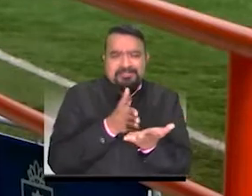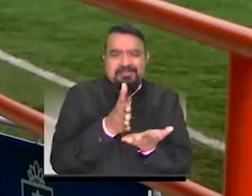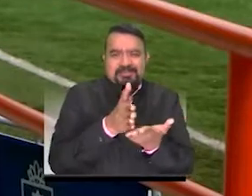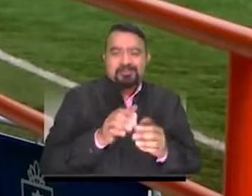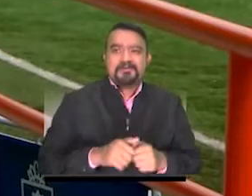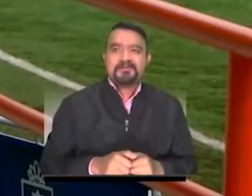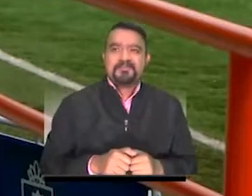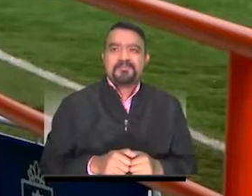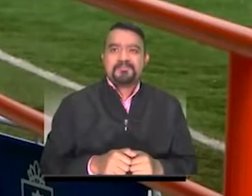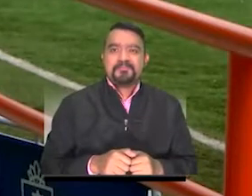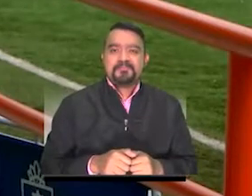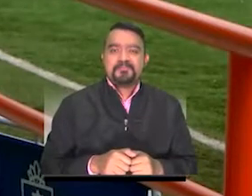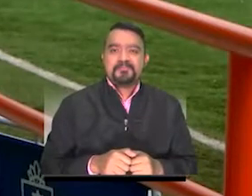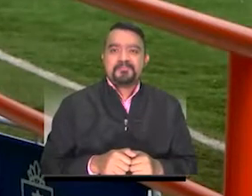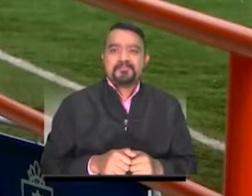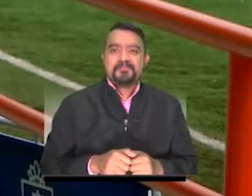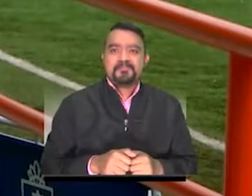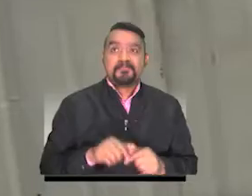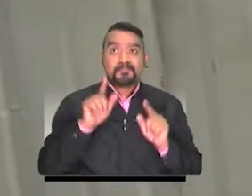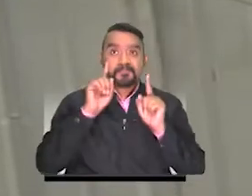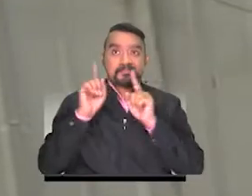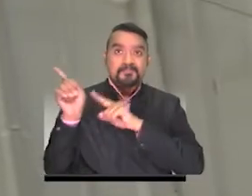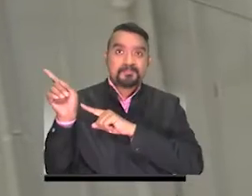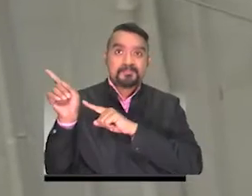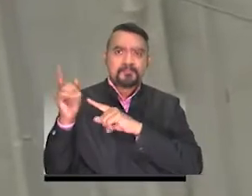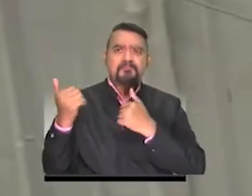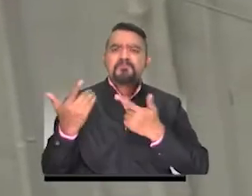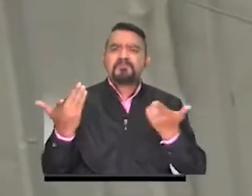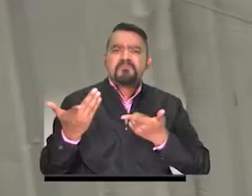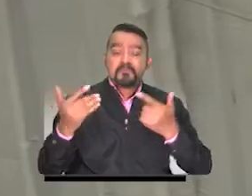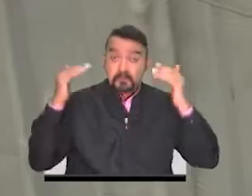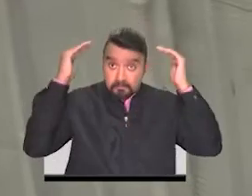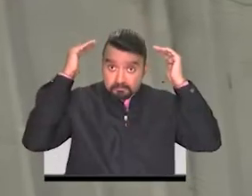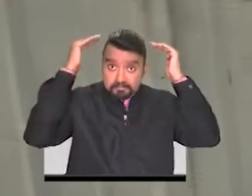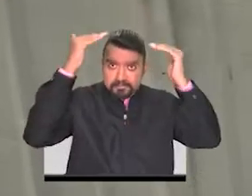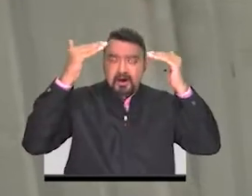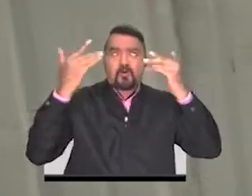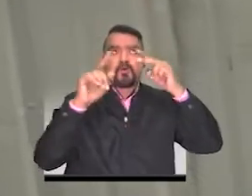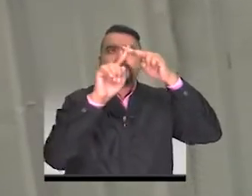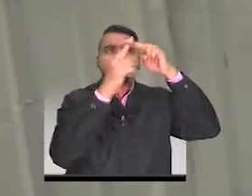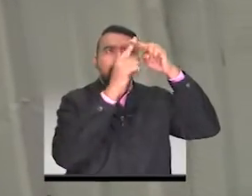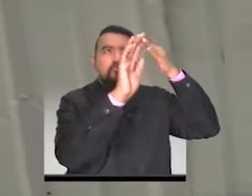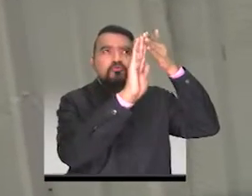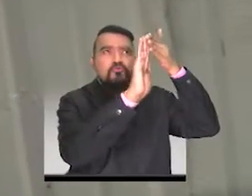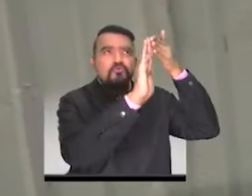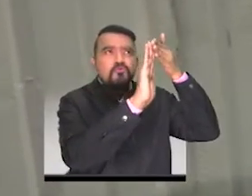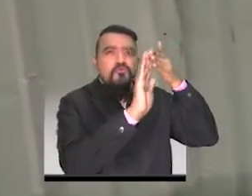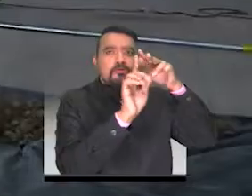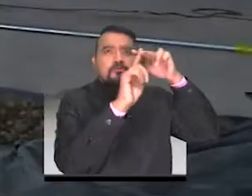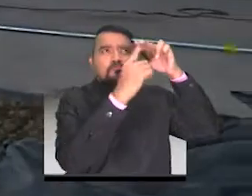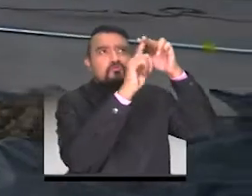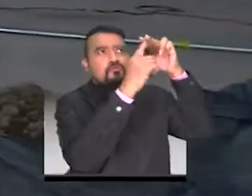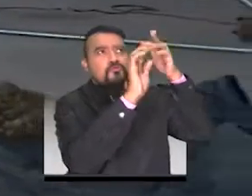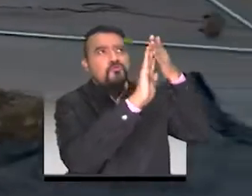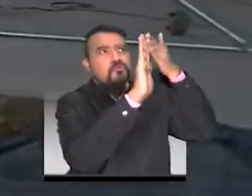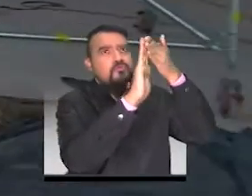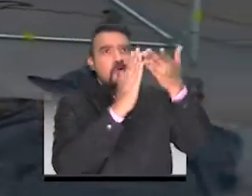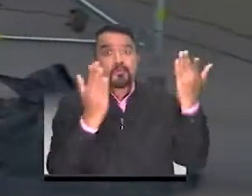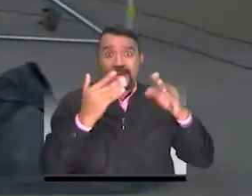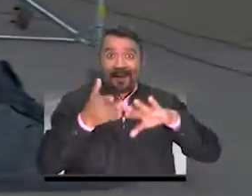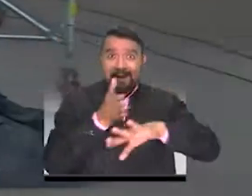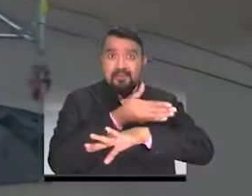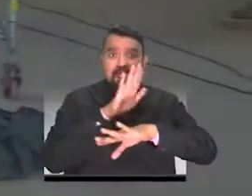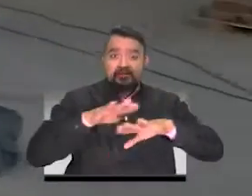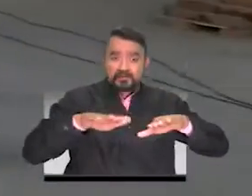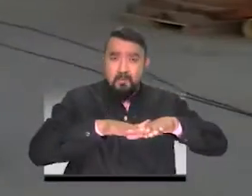En la placa polideportiva del EVE estamos haciendo adecuaciones de infraestructura. Estamos levantando la placa anterior.